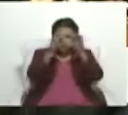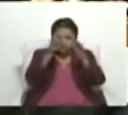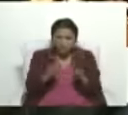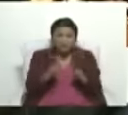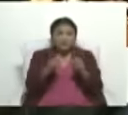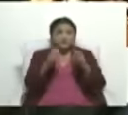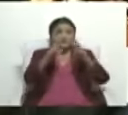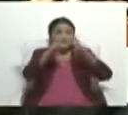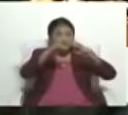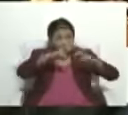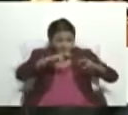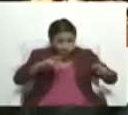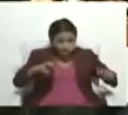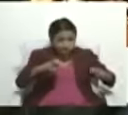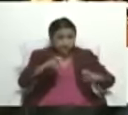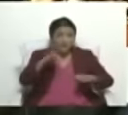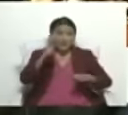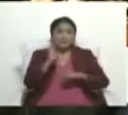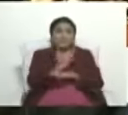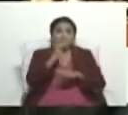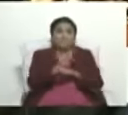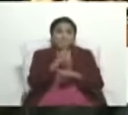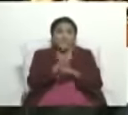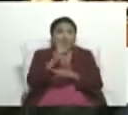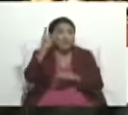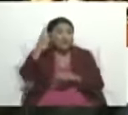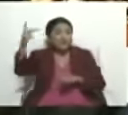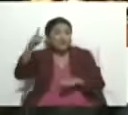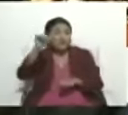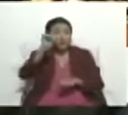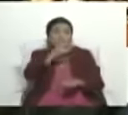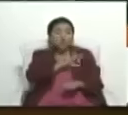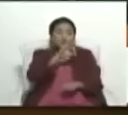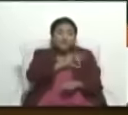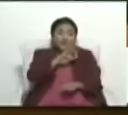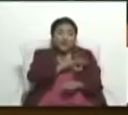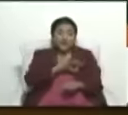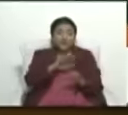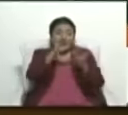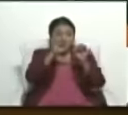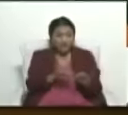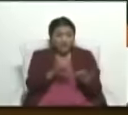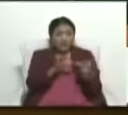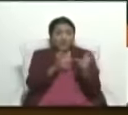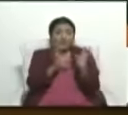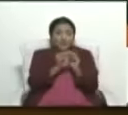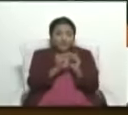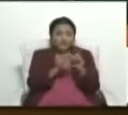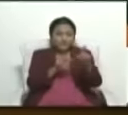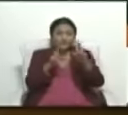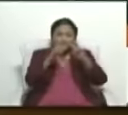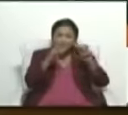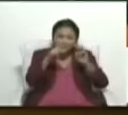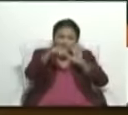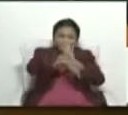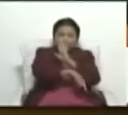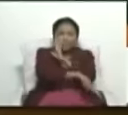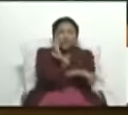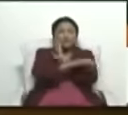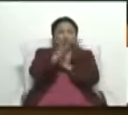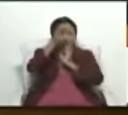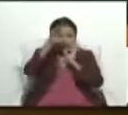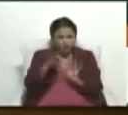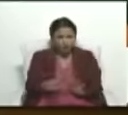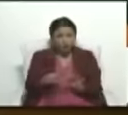autopsia biopsicosocial forense de todo esto que ustedes